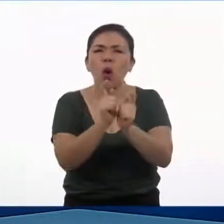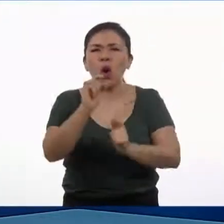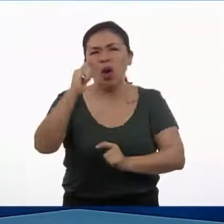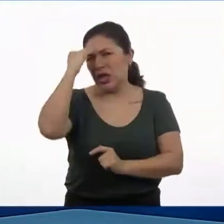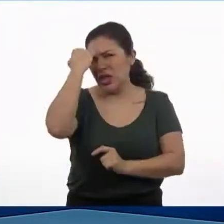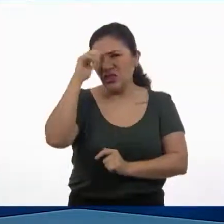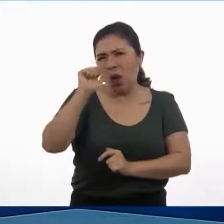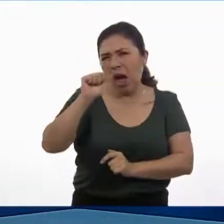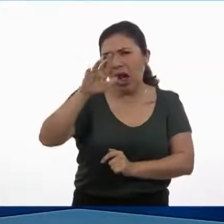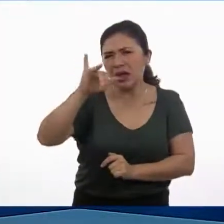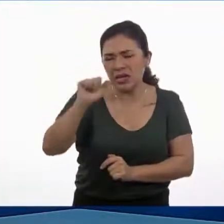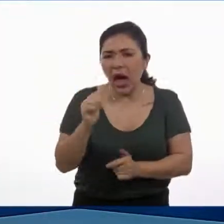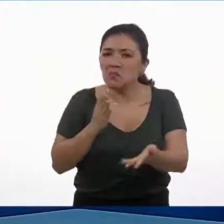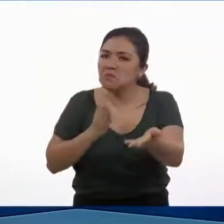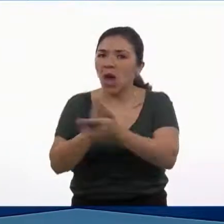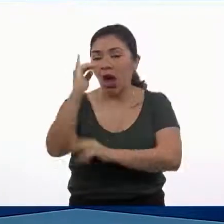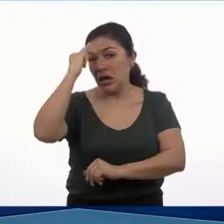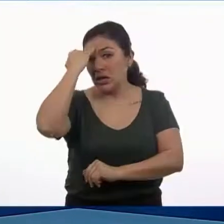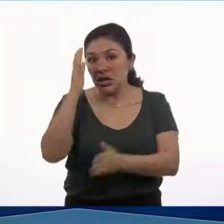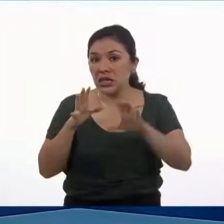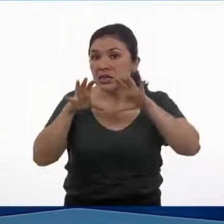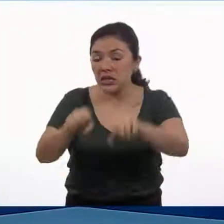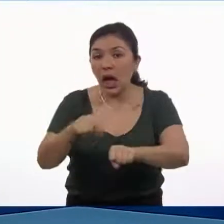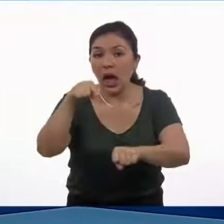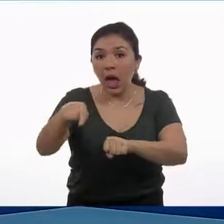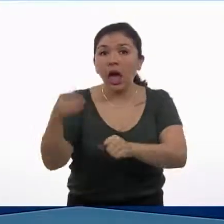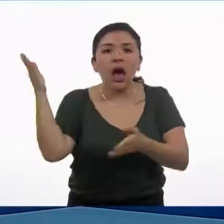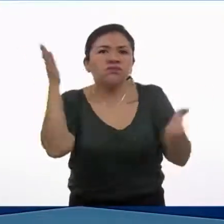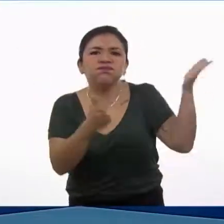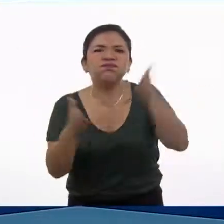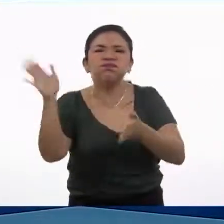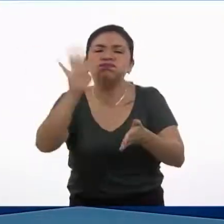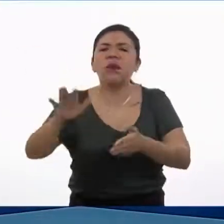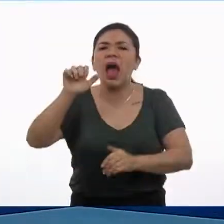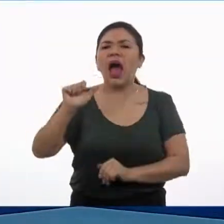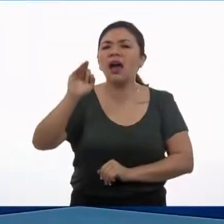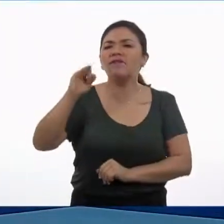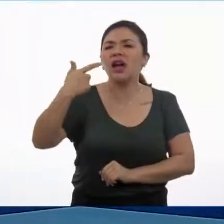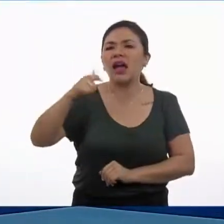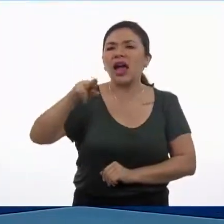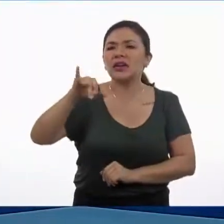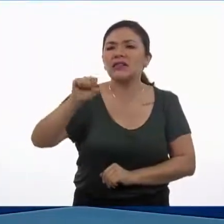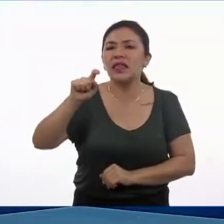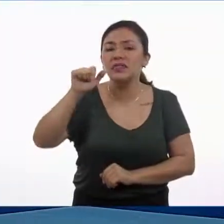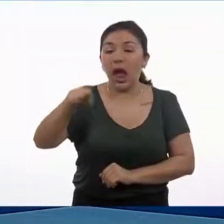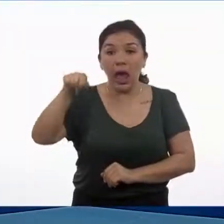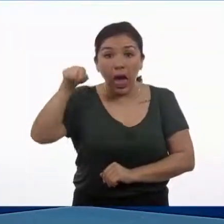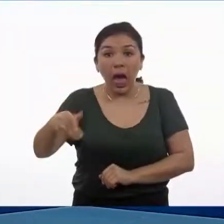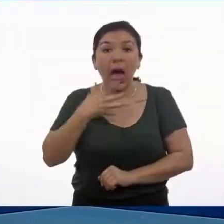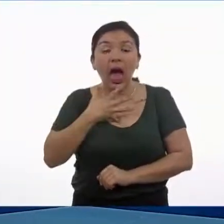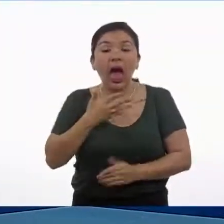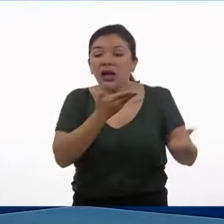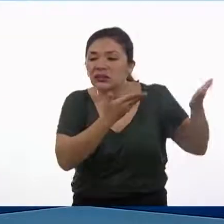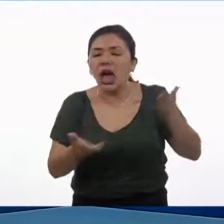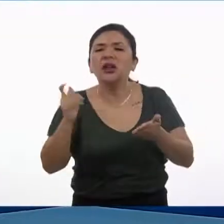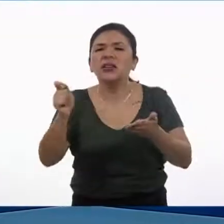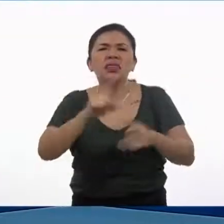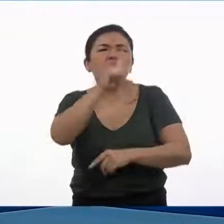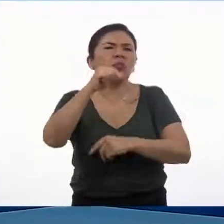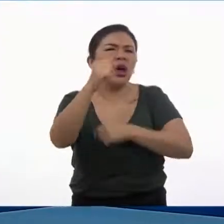llegaron a la India, procedentes de la región de Afganistán. donde habían arribado después